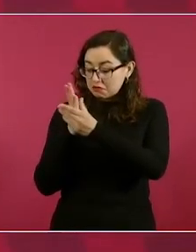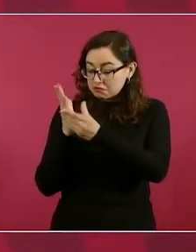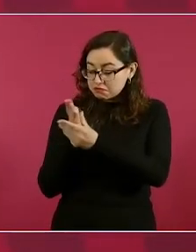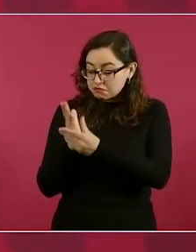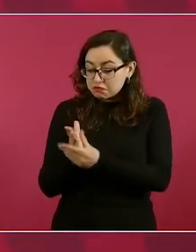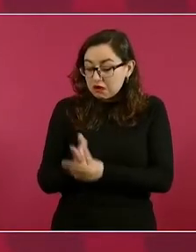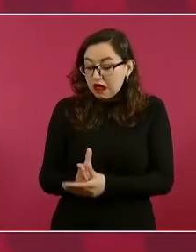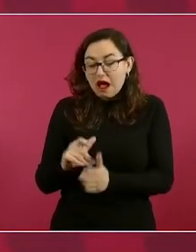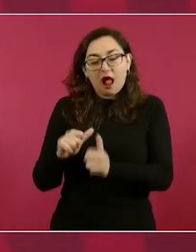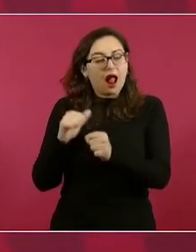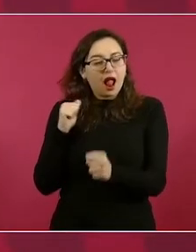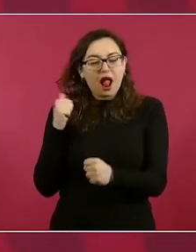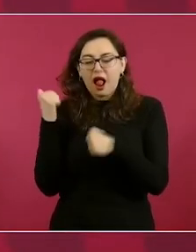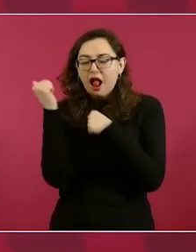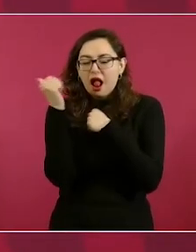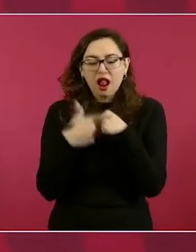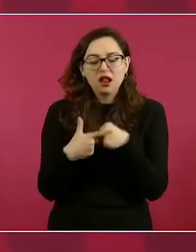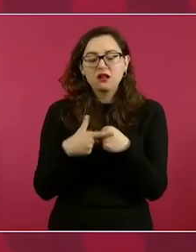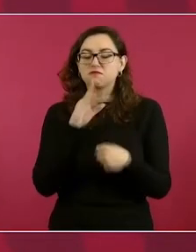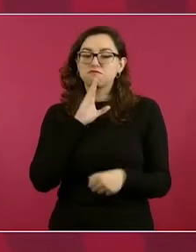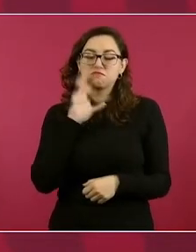de